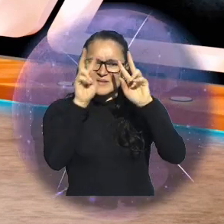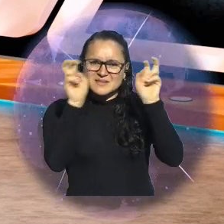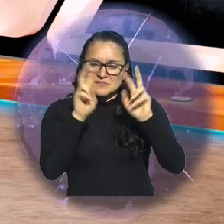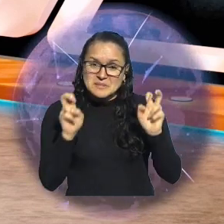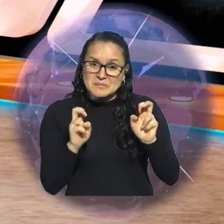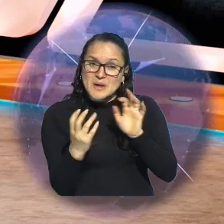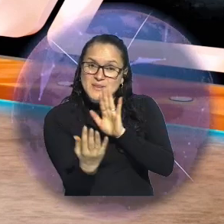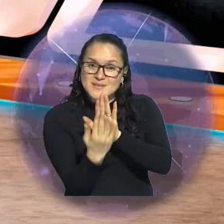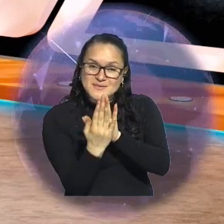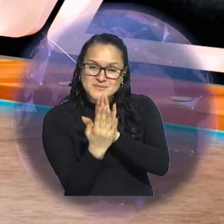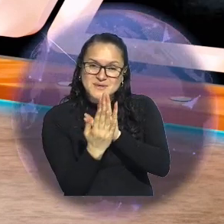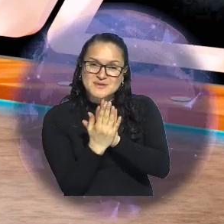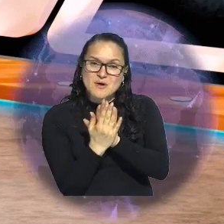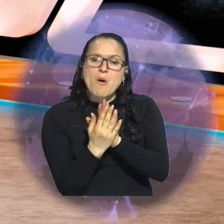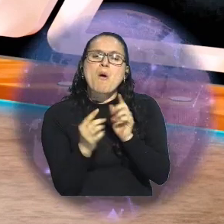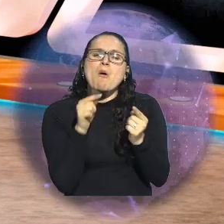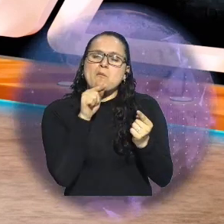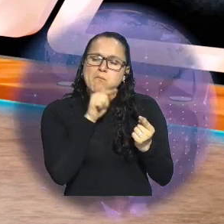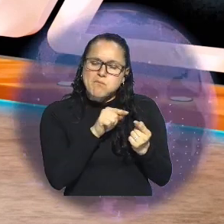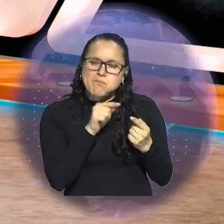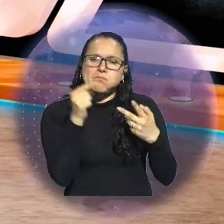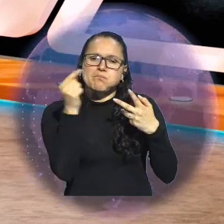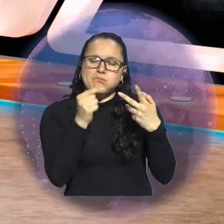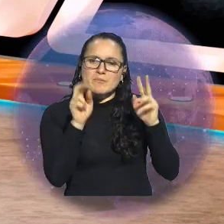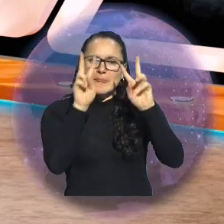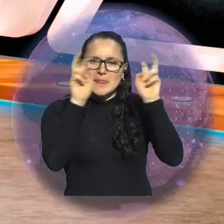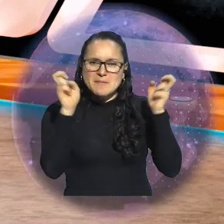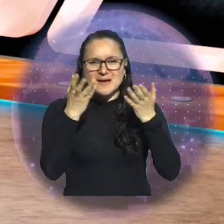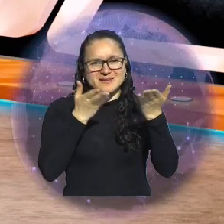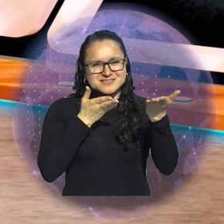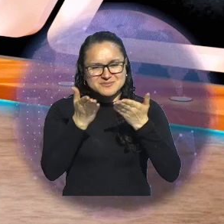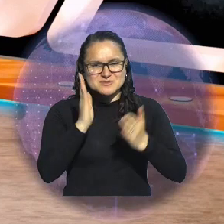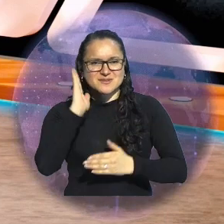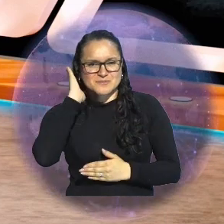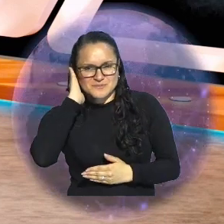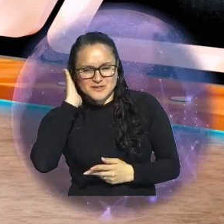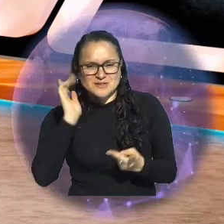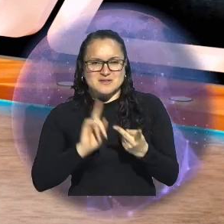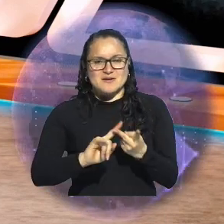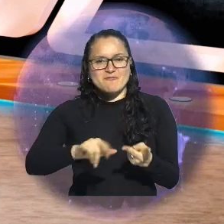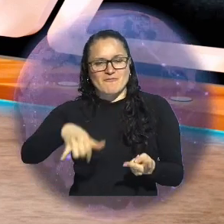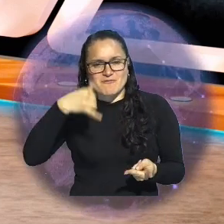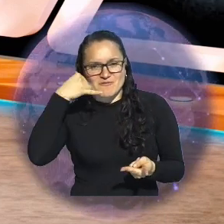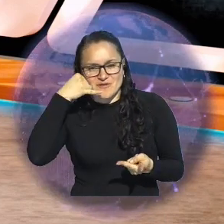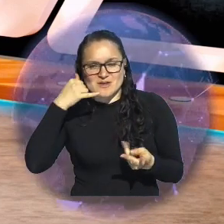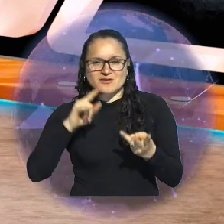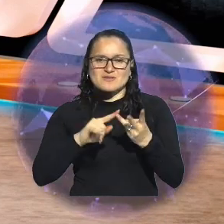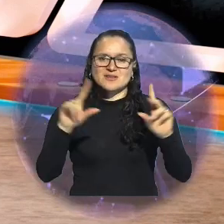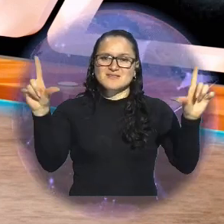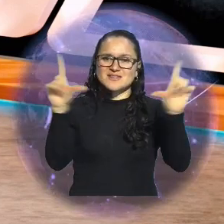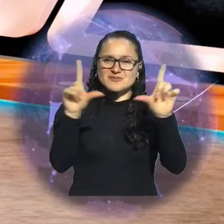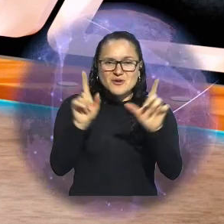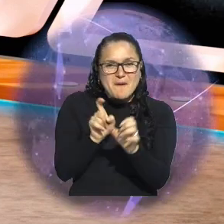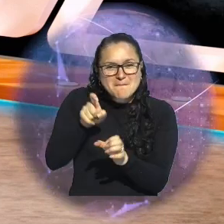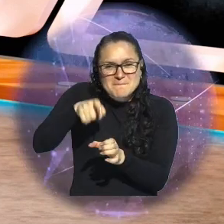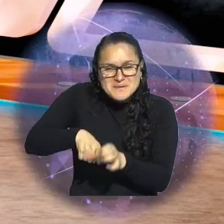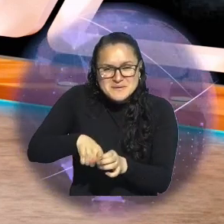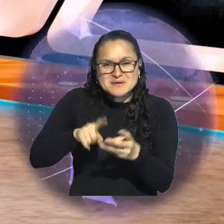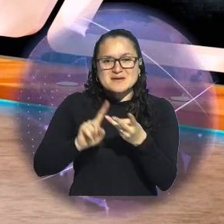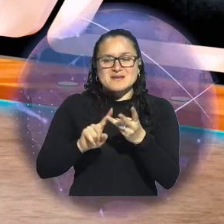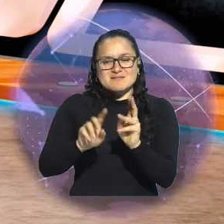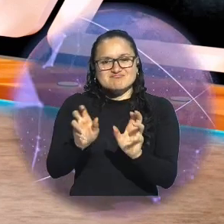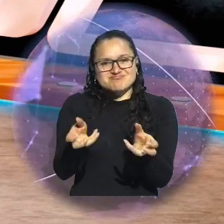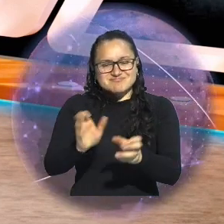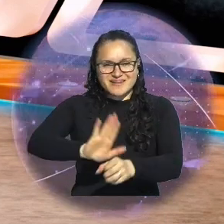nosotros abordamos lo correspondiente a servicios móviles servicios fijos televisión por suscripción y radio en lo que